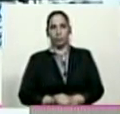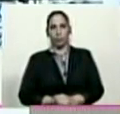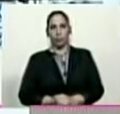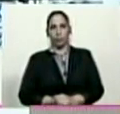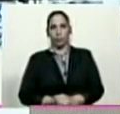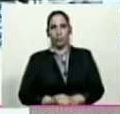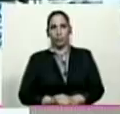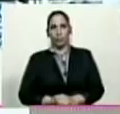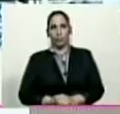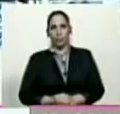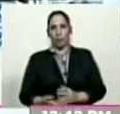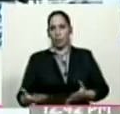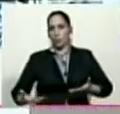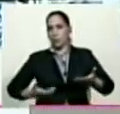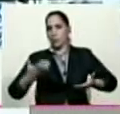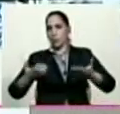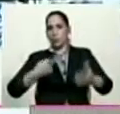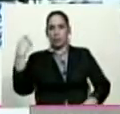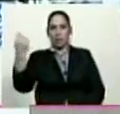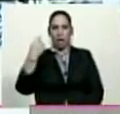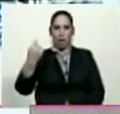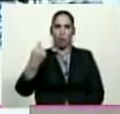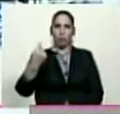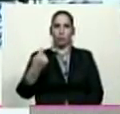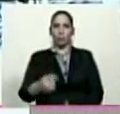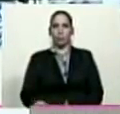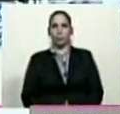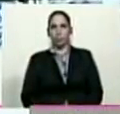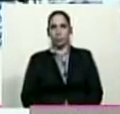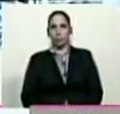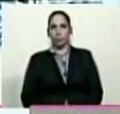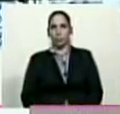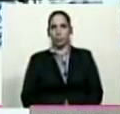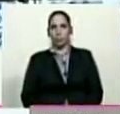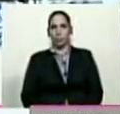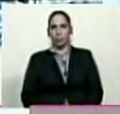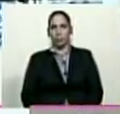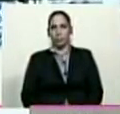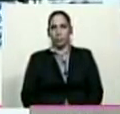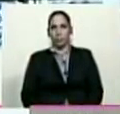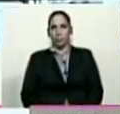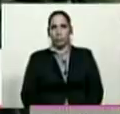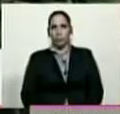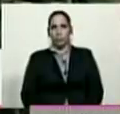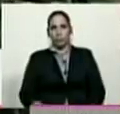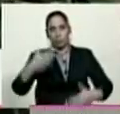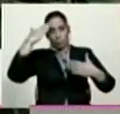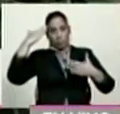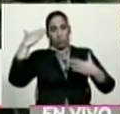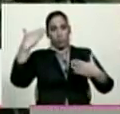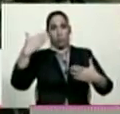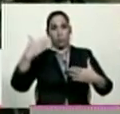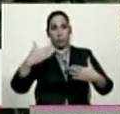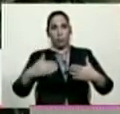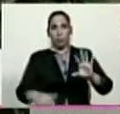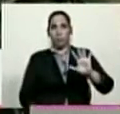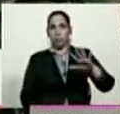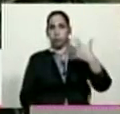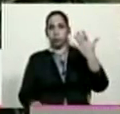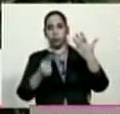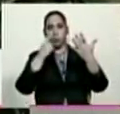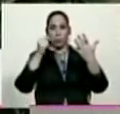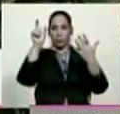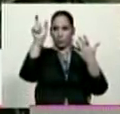con el calor de los llanos, vamos, por dentro, como llama sagrada en el corazón. Quiero enviar mi saludo al almirante William